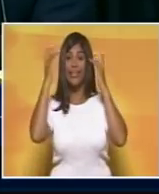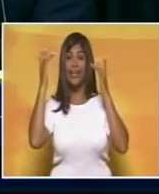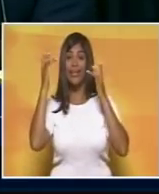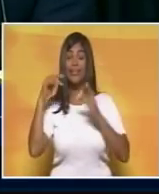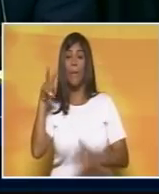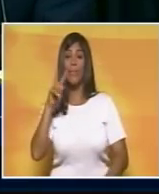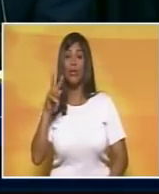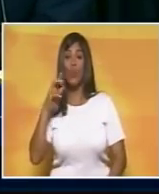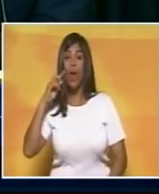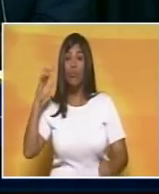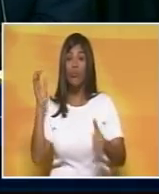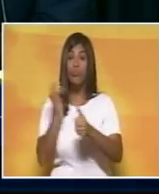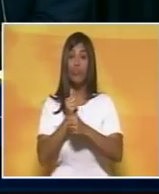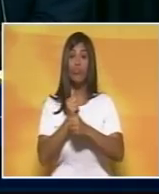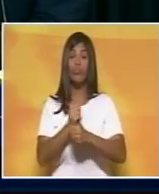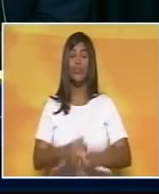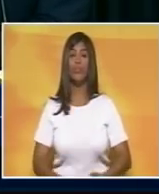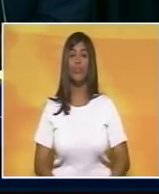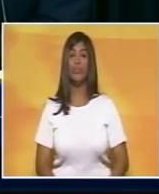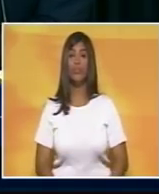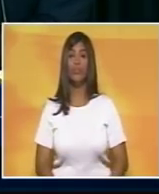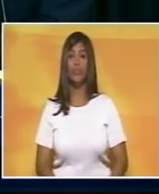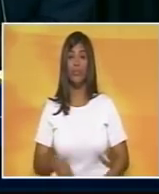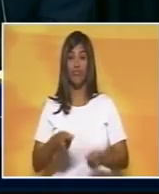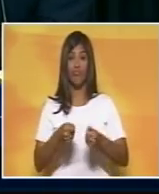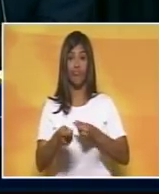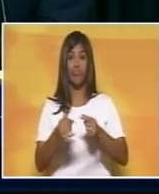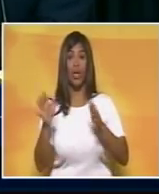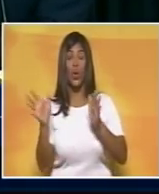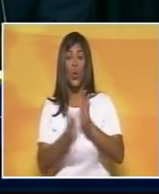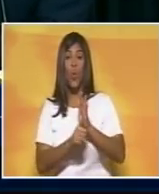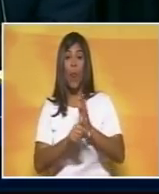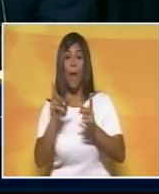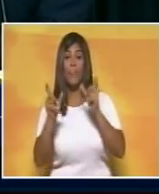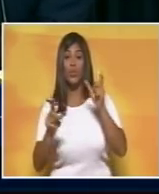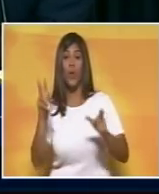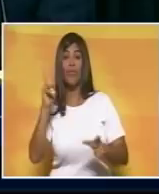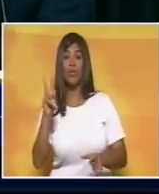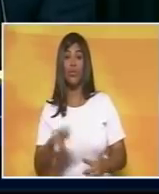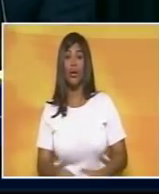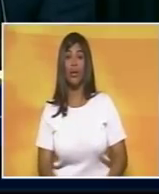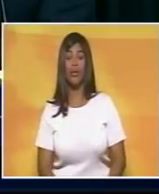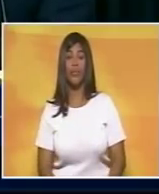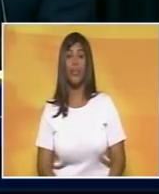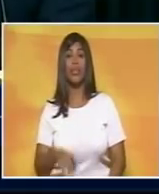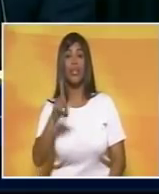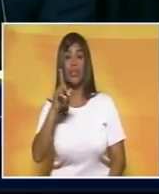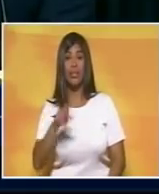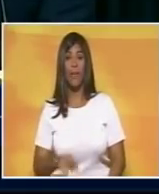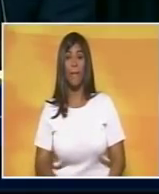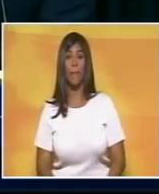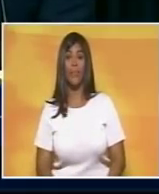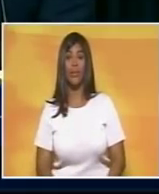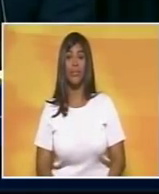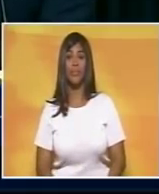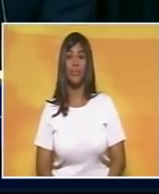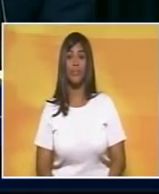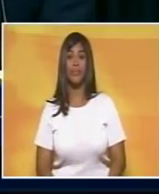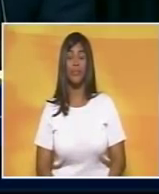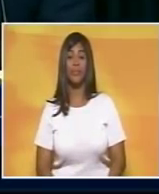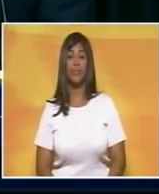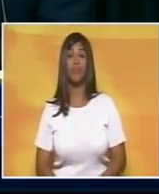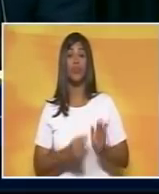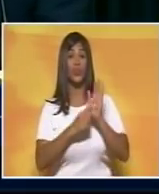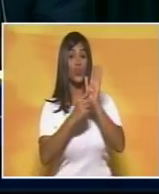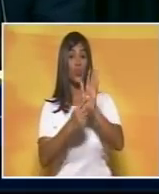venezolana determinara de que con recursos robados a los venezolanos y a los venezolanos, y también, aquí hay que